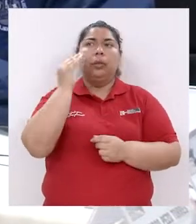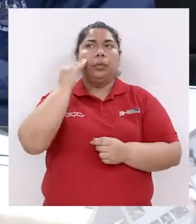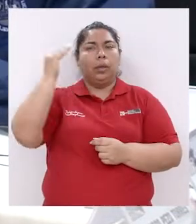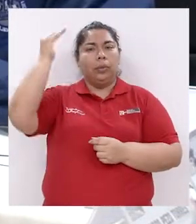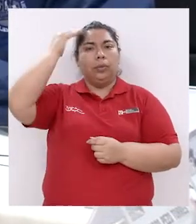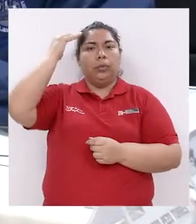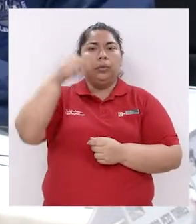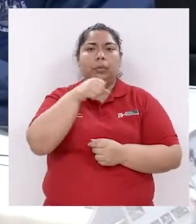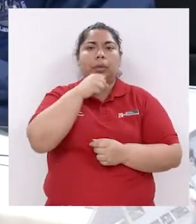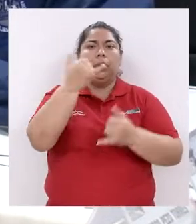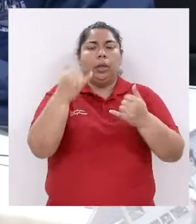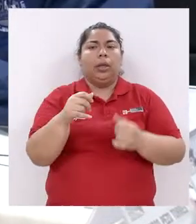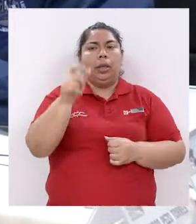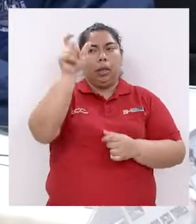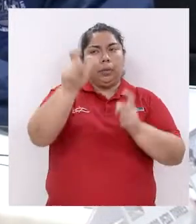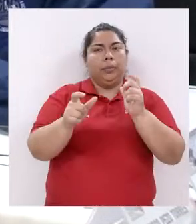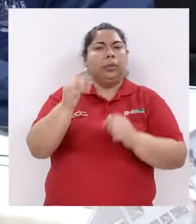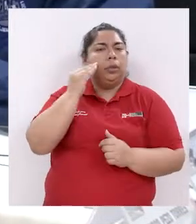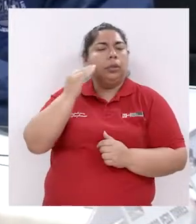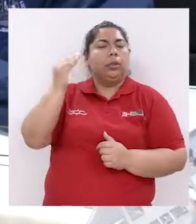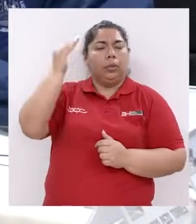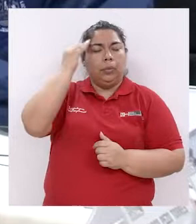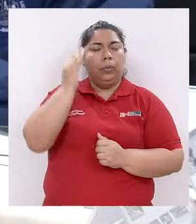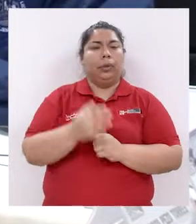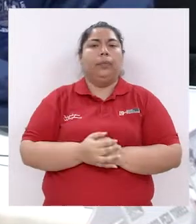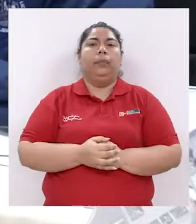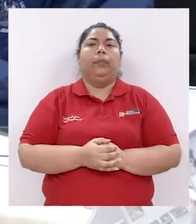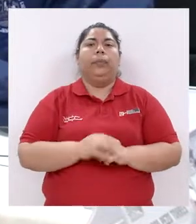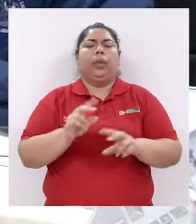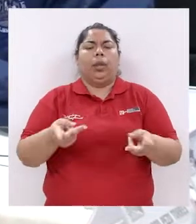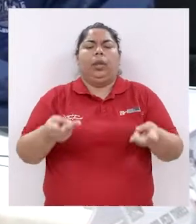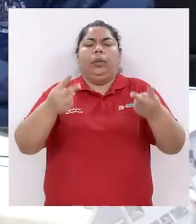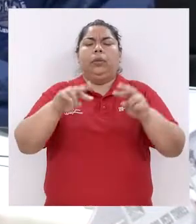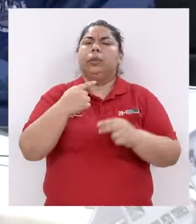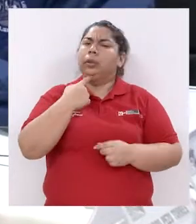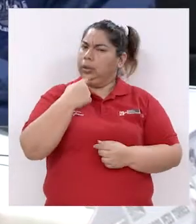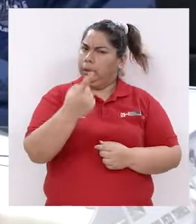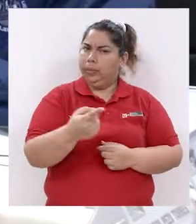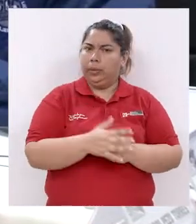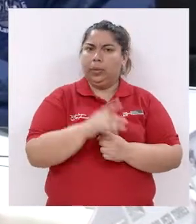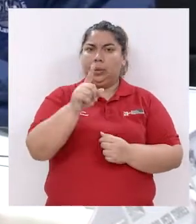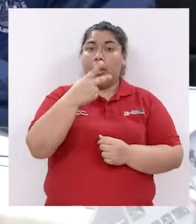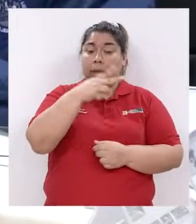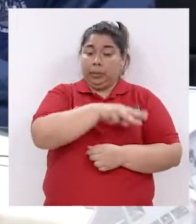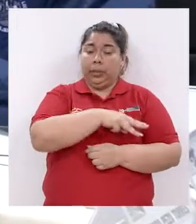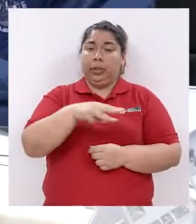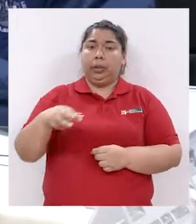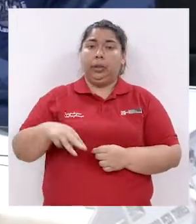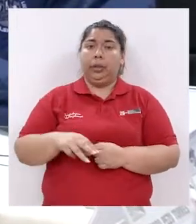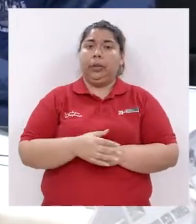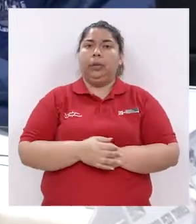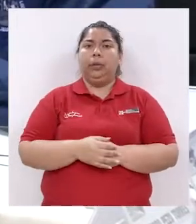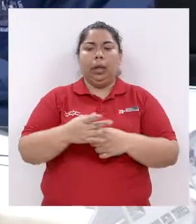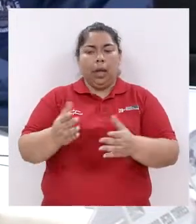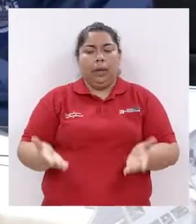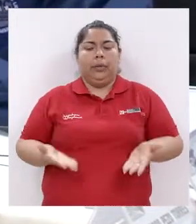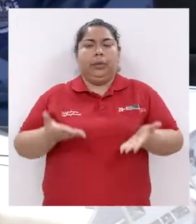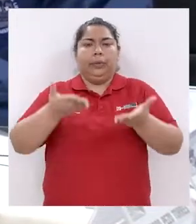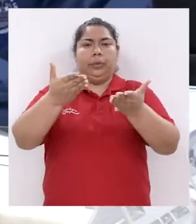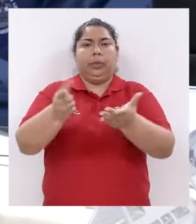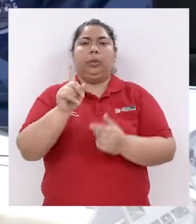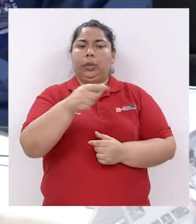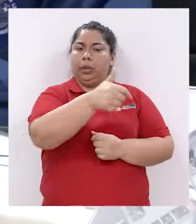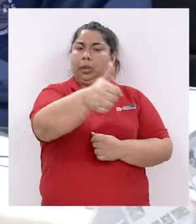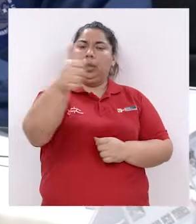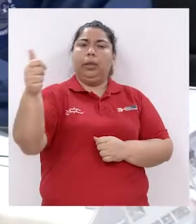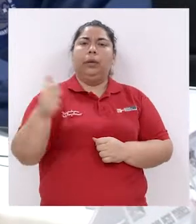los adultos mayores y personas de la tercera edad. Entonces, ponemos nuestro ministerio a